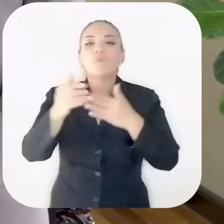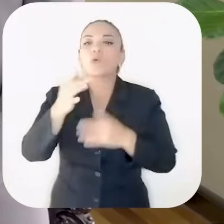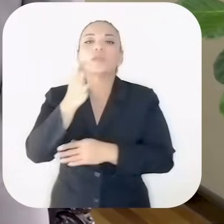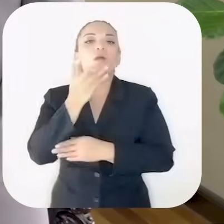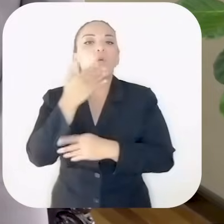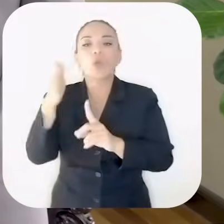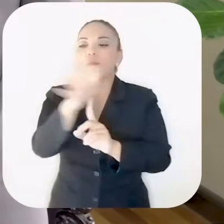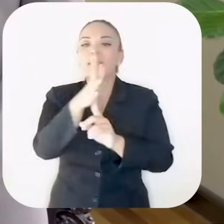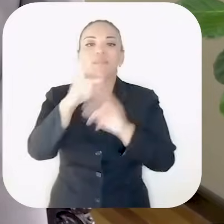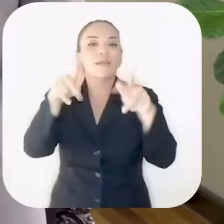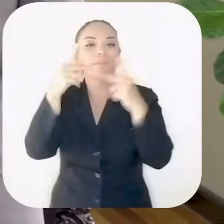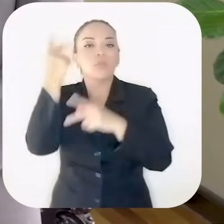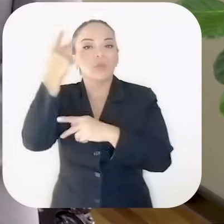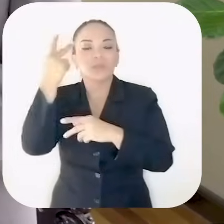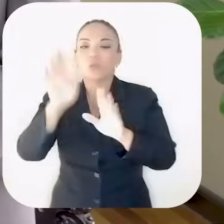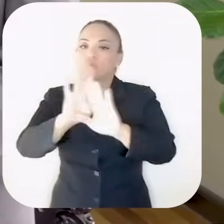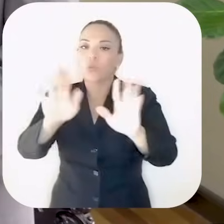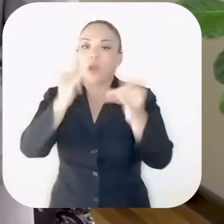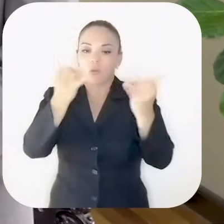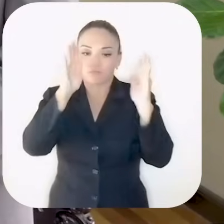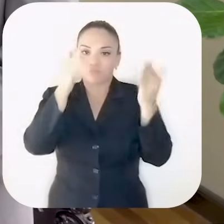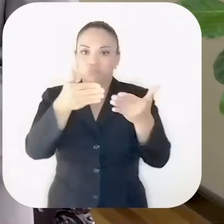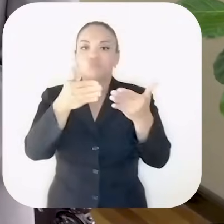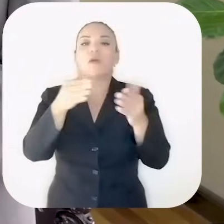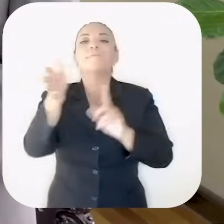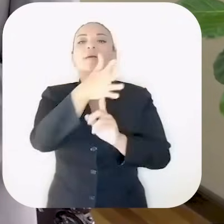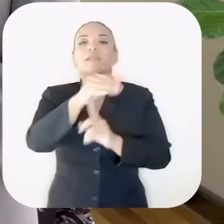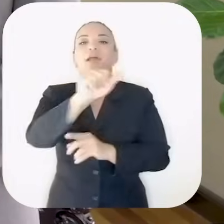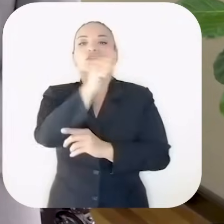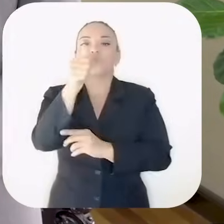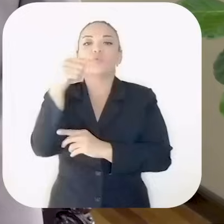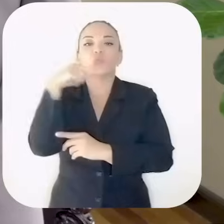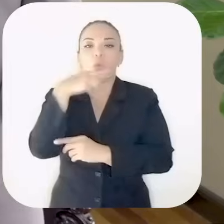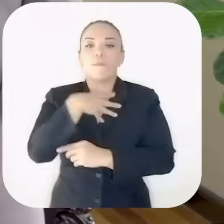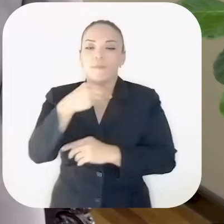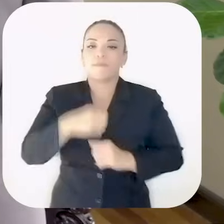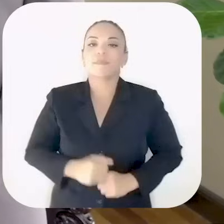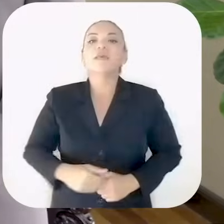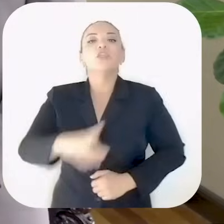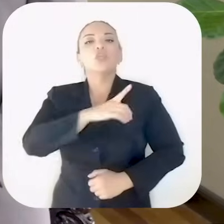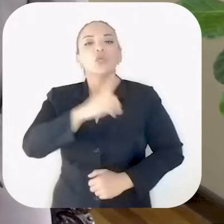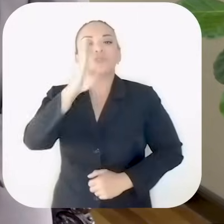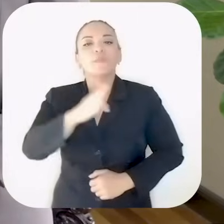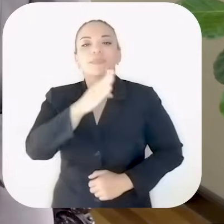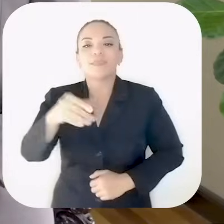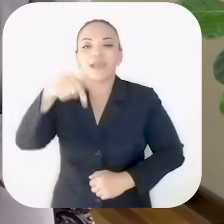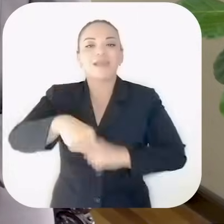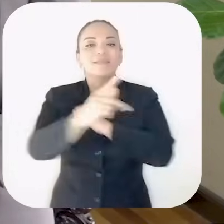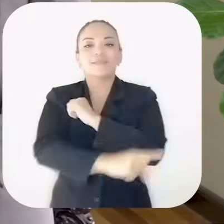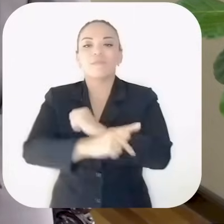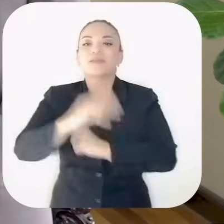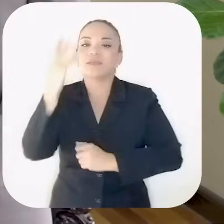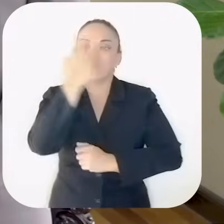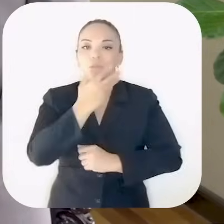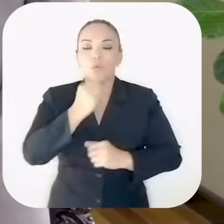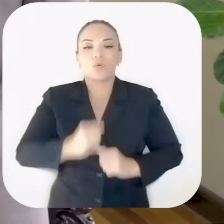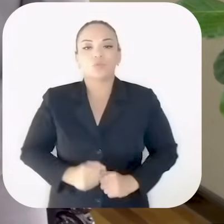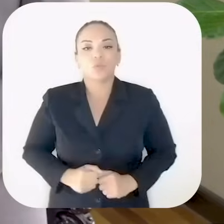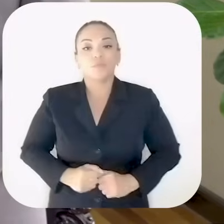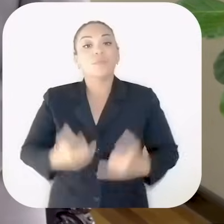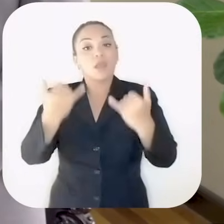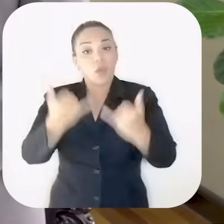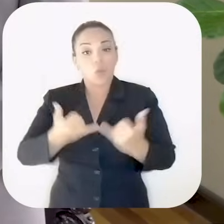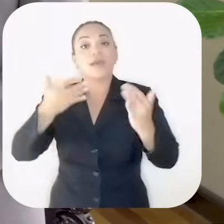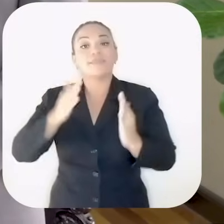sea la azul, blanco y rojo. Que Dios bendiga esta patria hermosa. Este es un